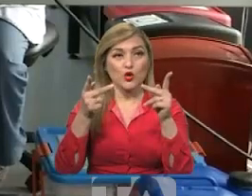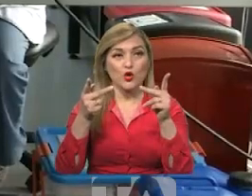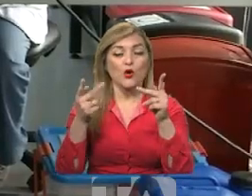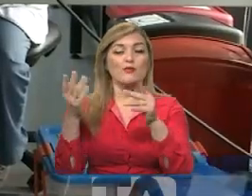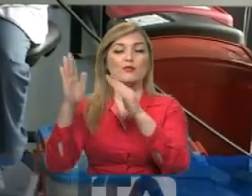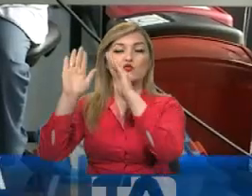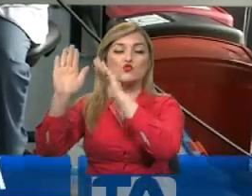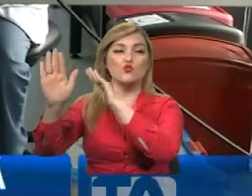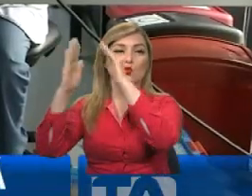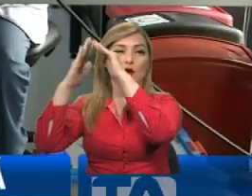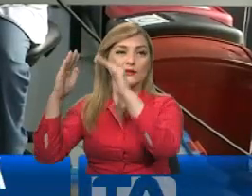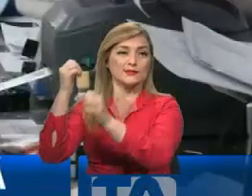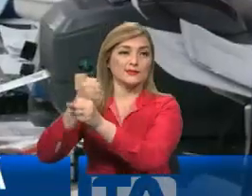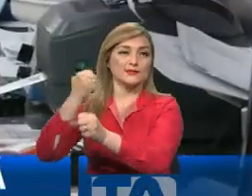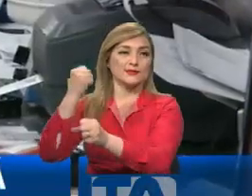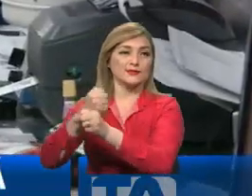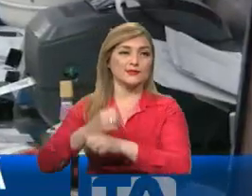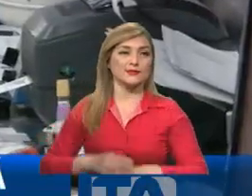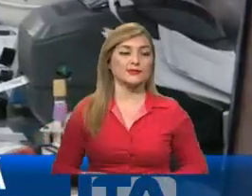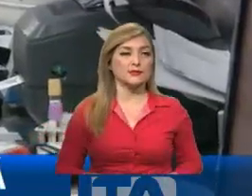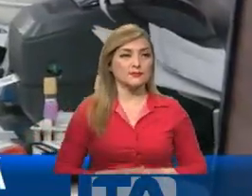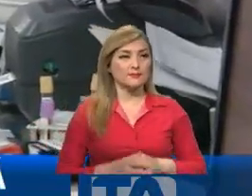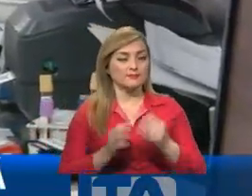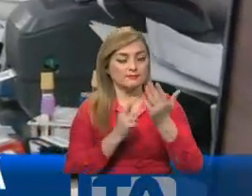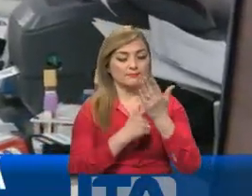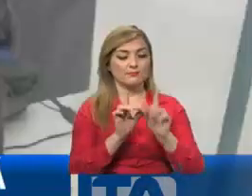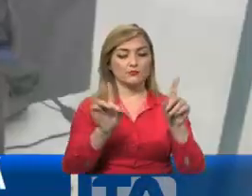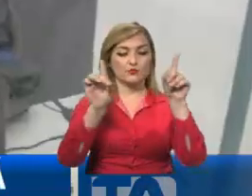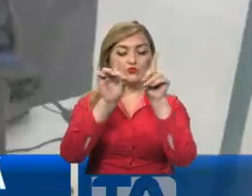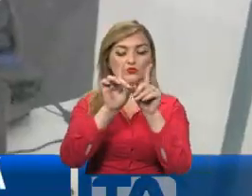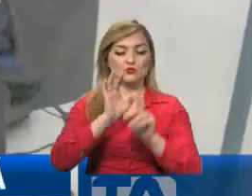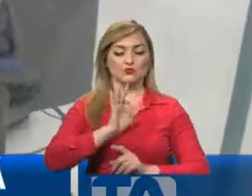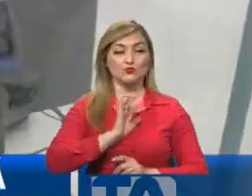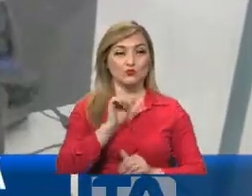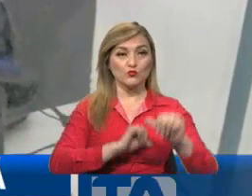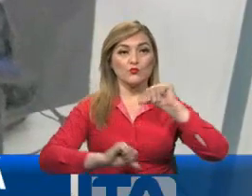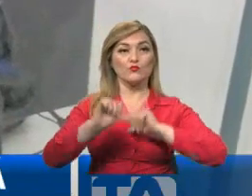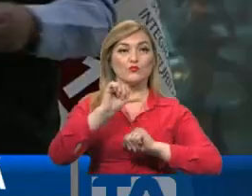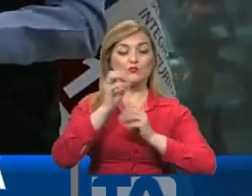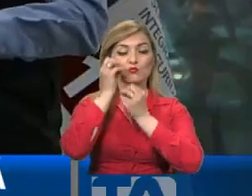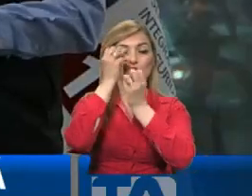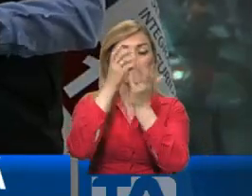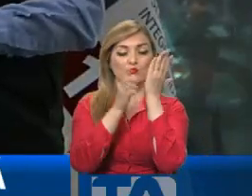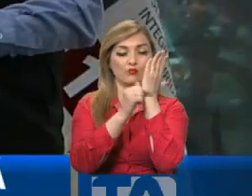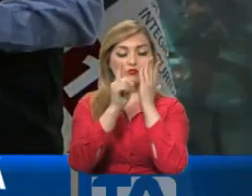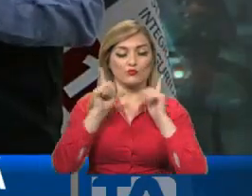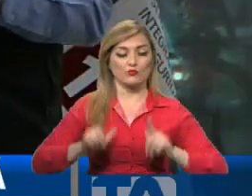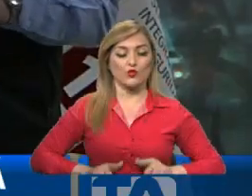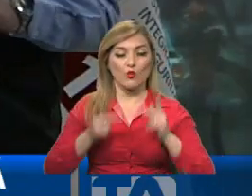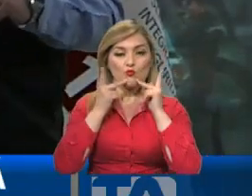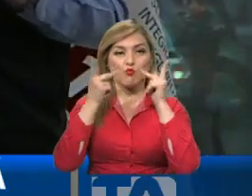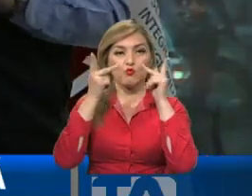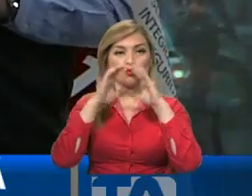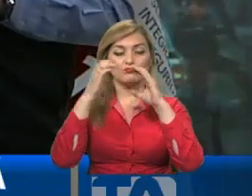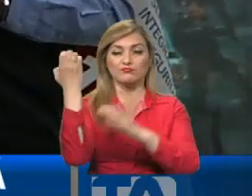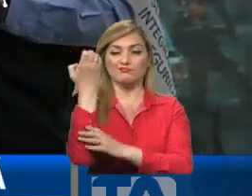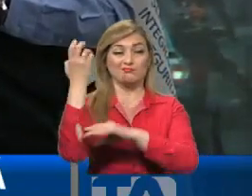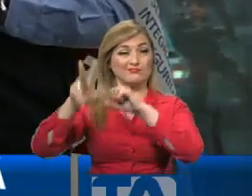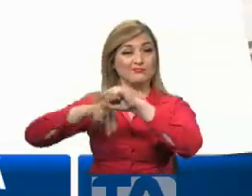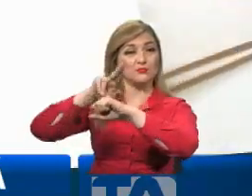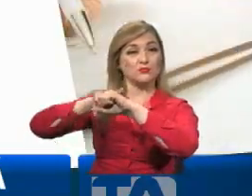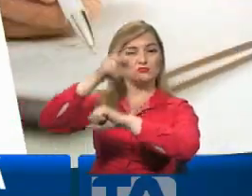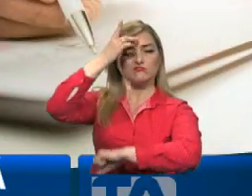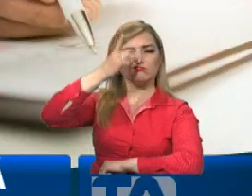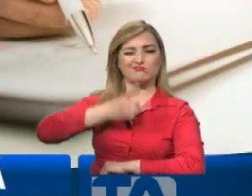tras analizar los datos técnicos científicos emitidos por el ministerio de salud pública el coe nacional resolvió extender la